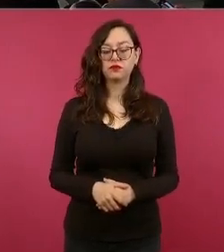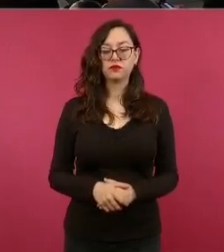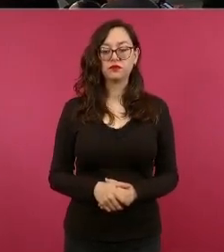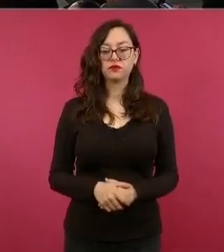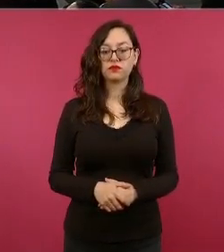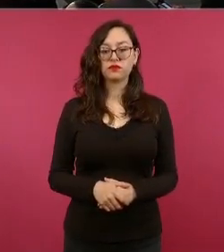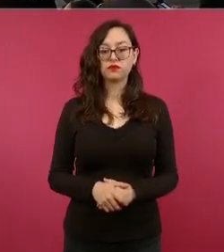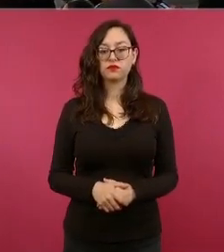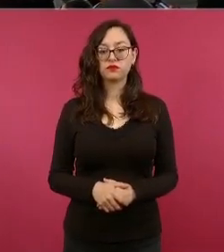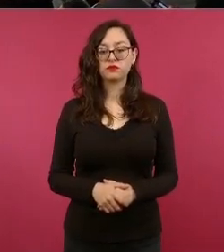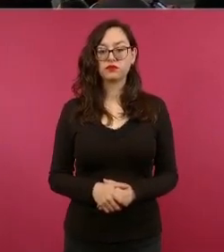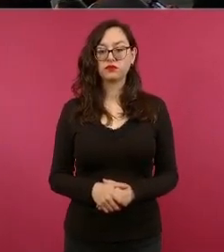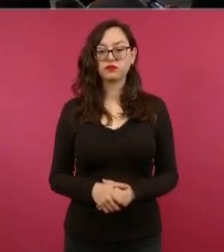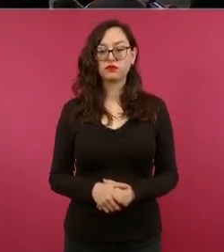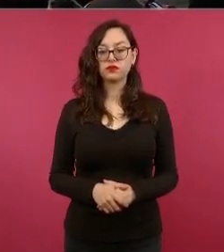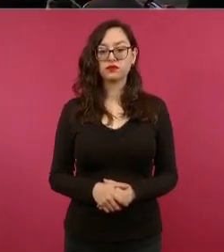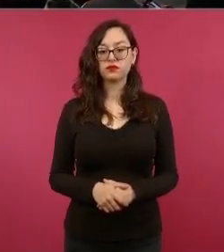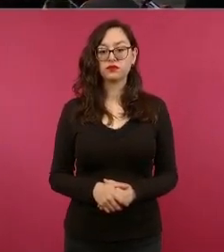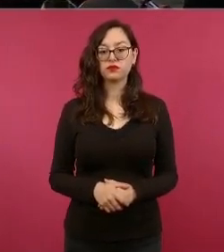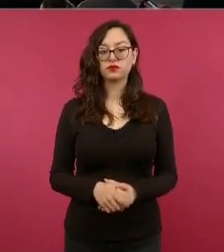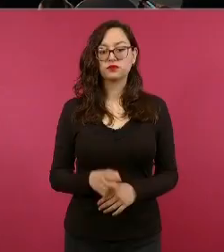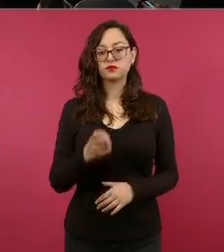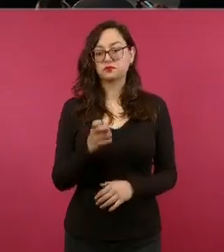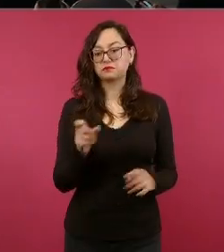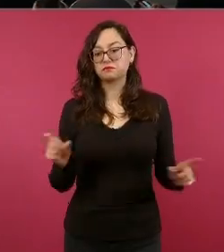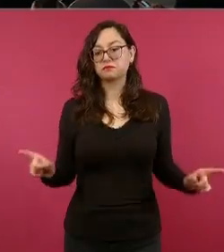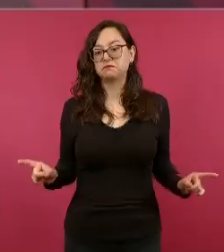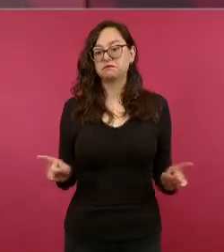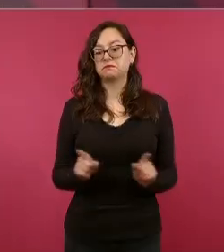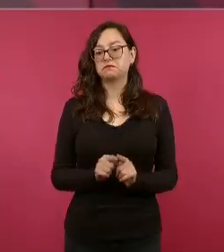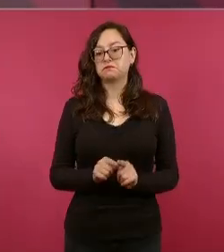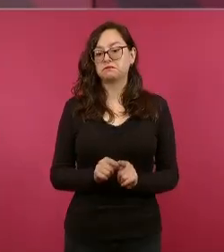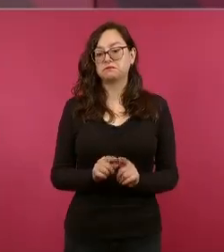es lo único que podemos